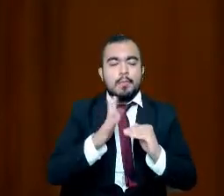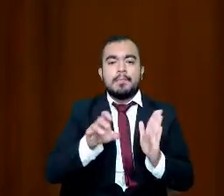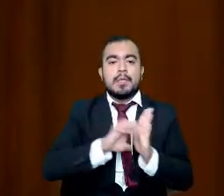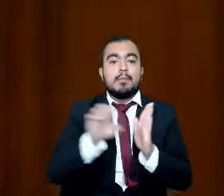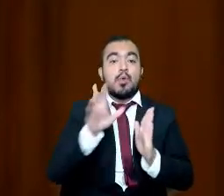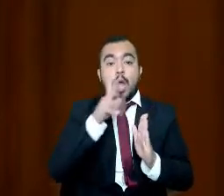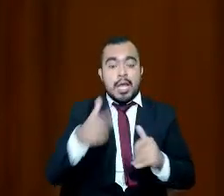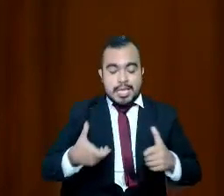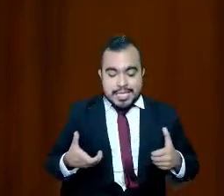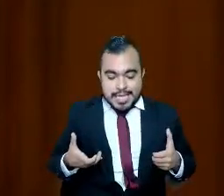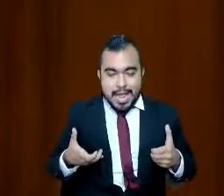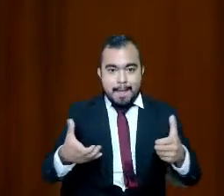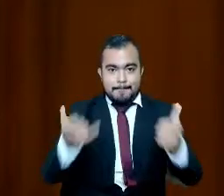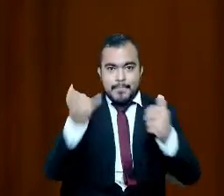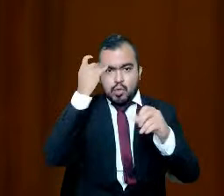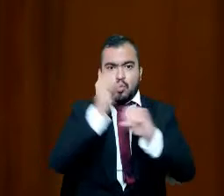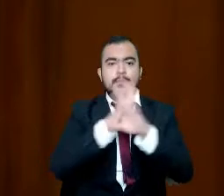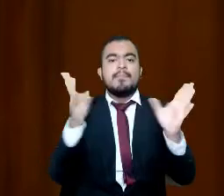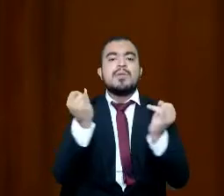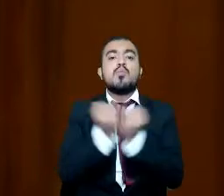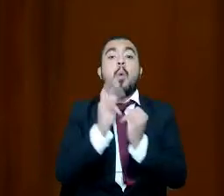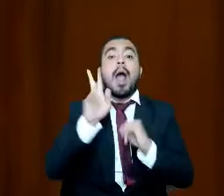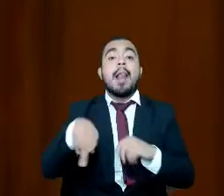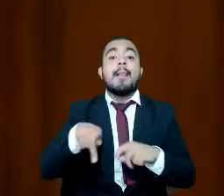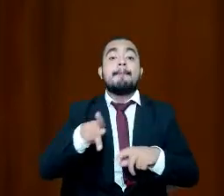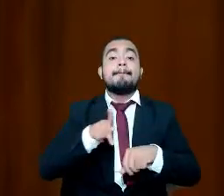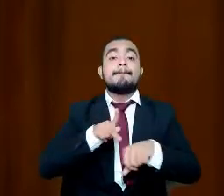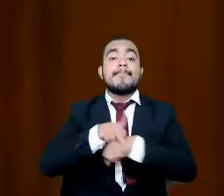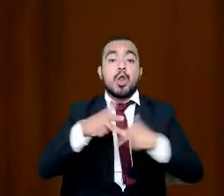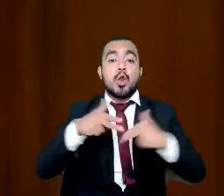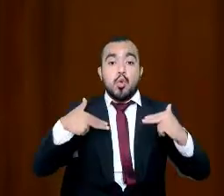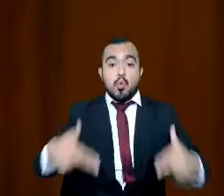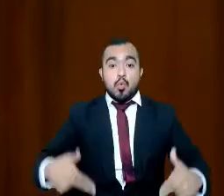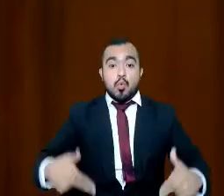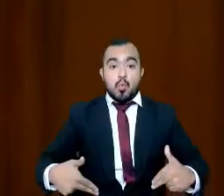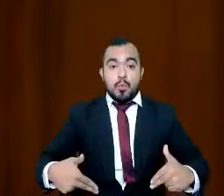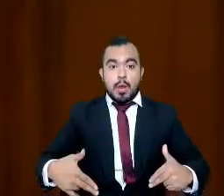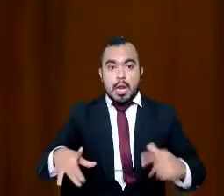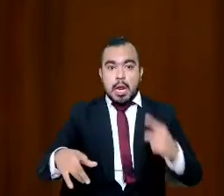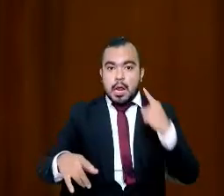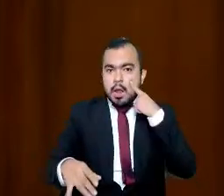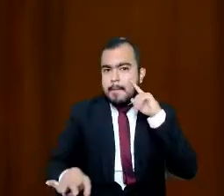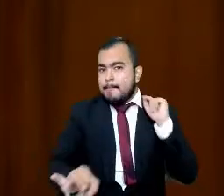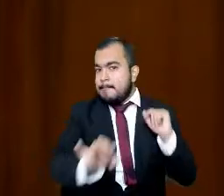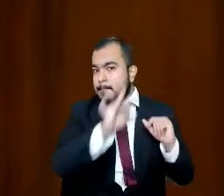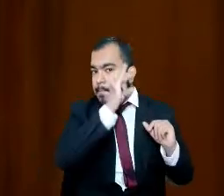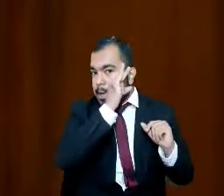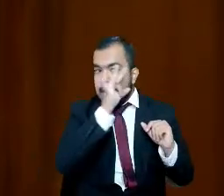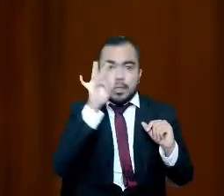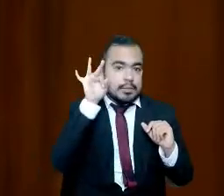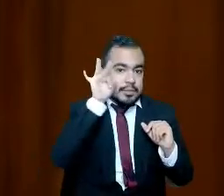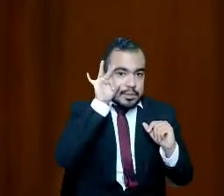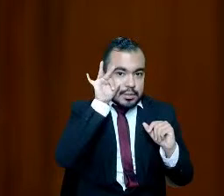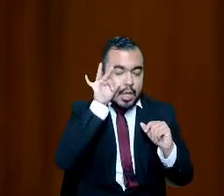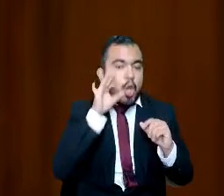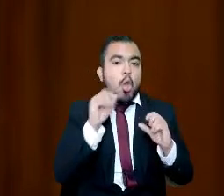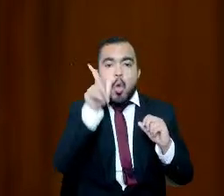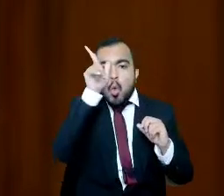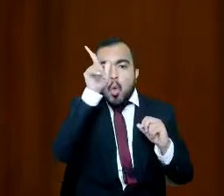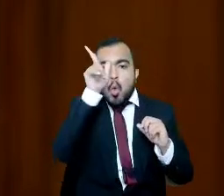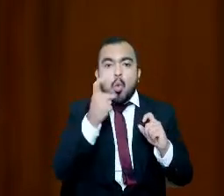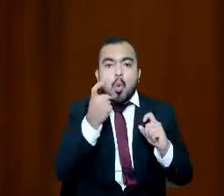de los caminos es la piel humana. Cuando a ustedes les aparece una mancha o un lunarcito,